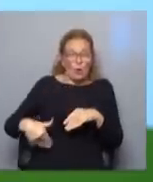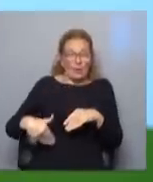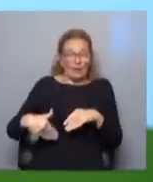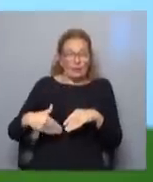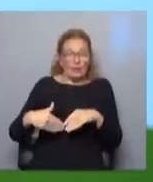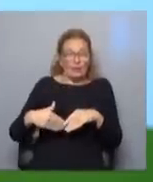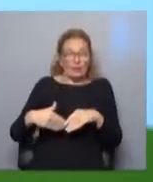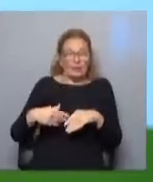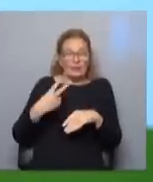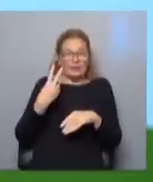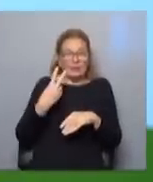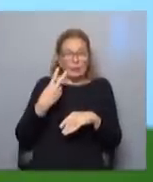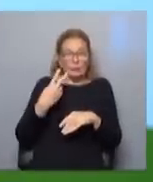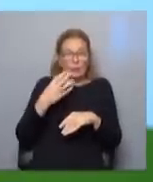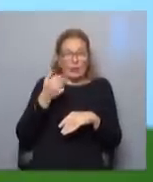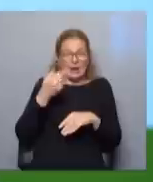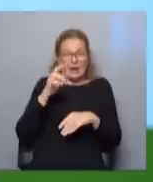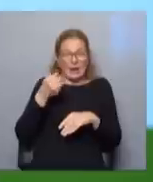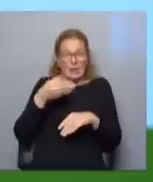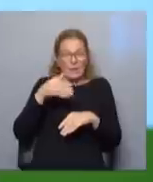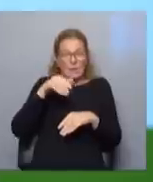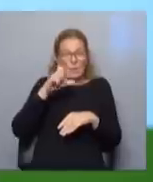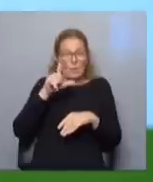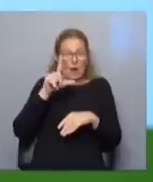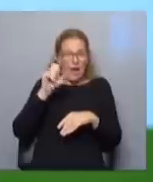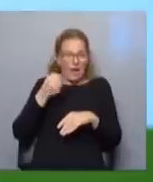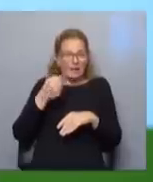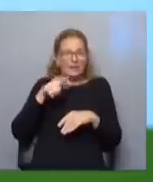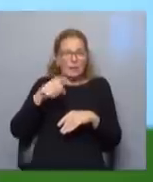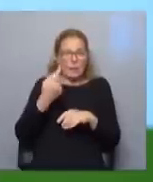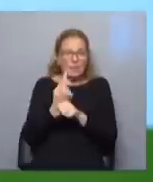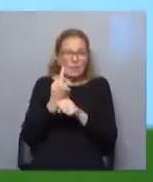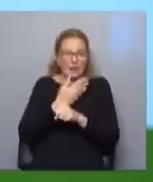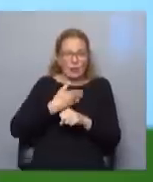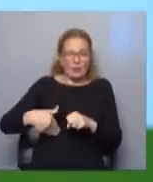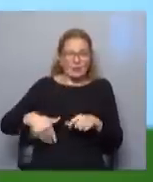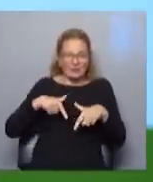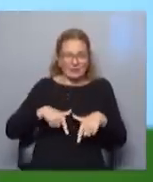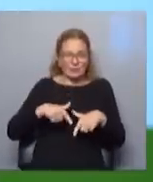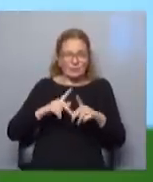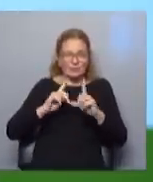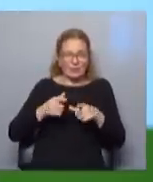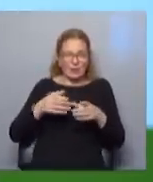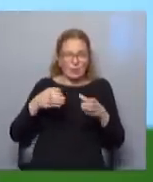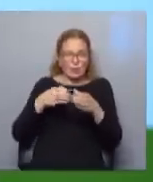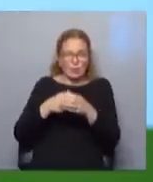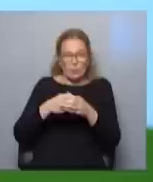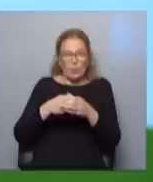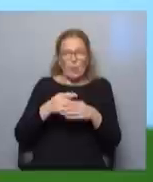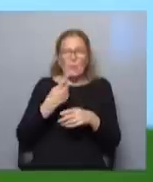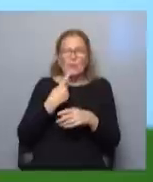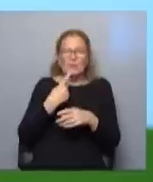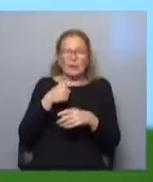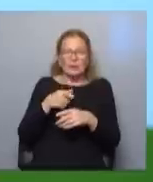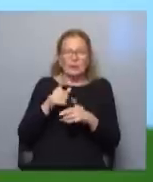segundo periodo de gobierno de marcos carámbula igual y mi primer gobierno como intendente también con mi falsa política está todo